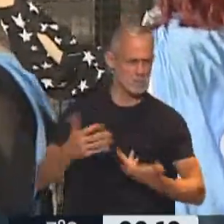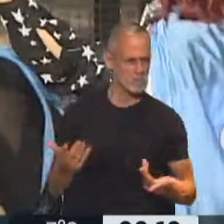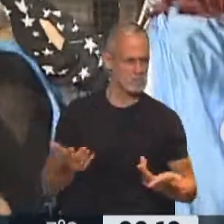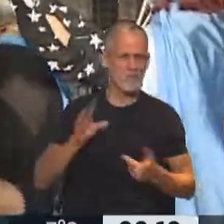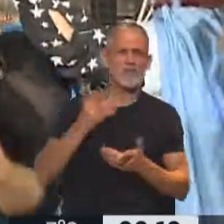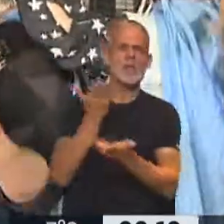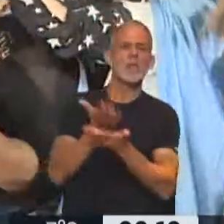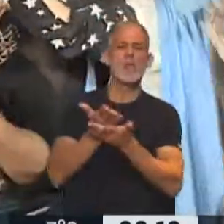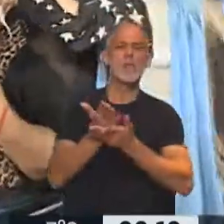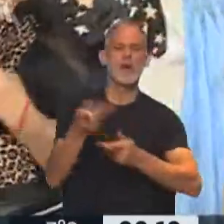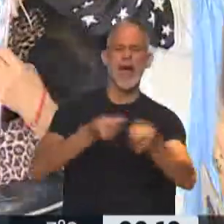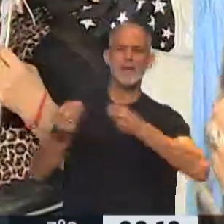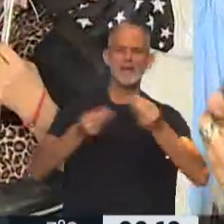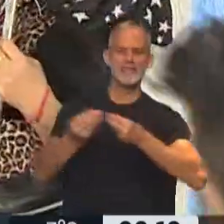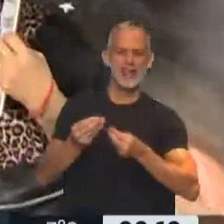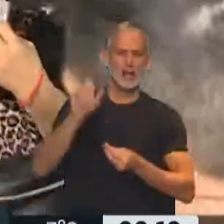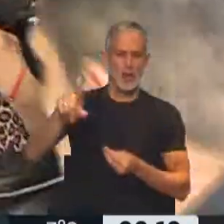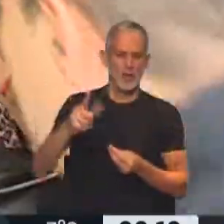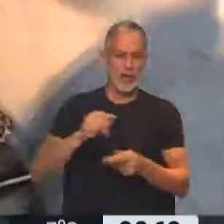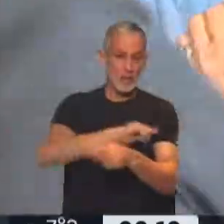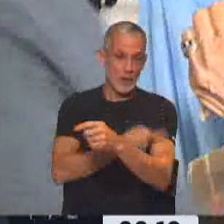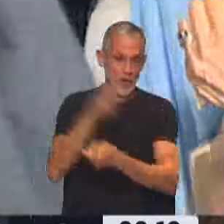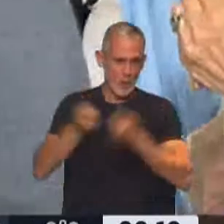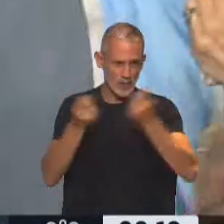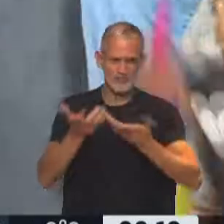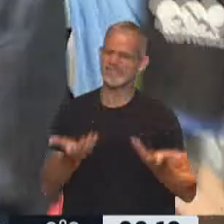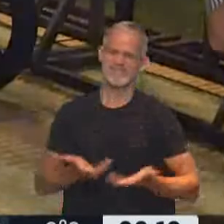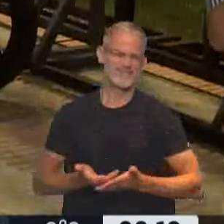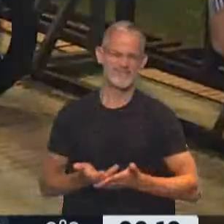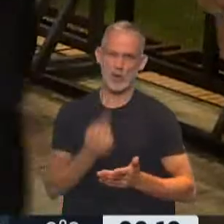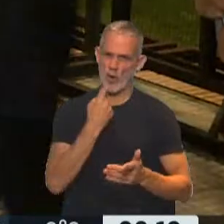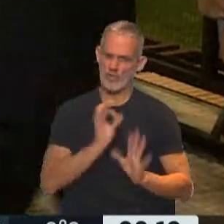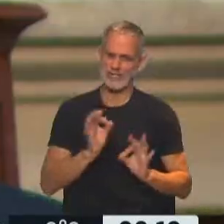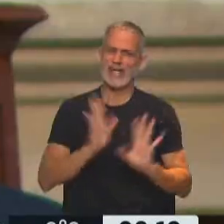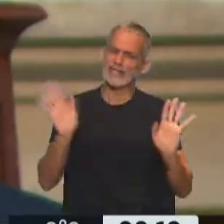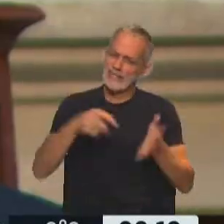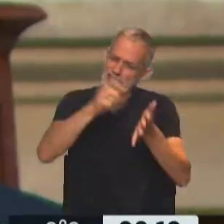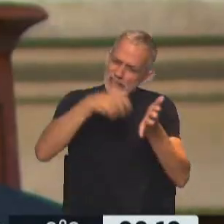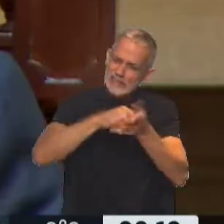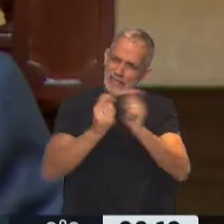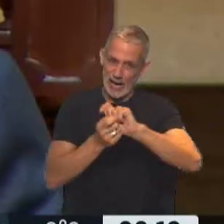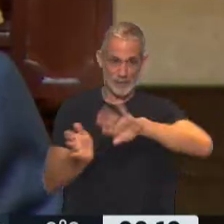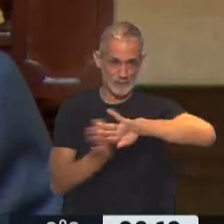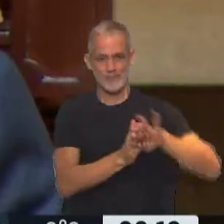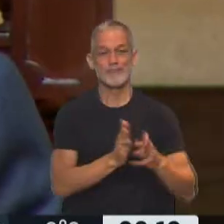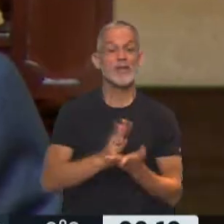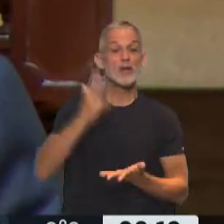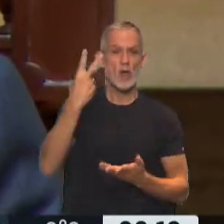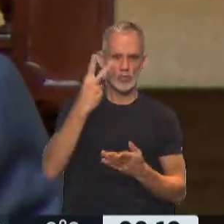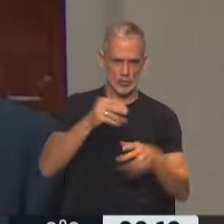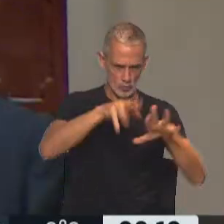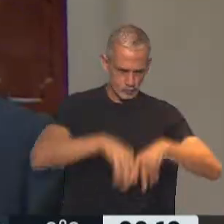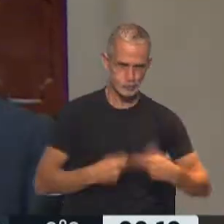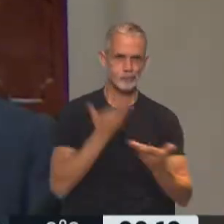proponga al administrador financiero del Poder Judicial. Entonces, todas esas cosas hay que corregirlas. Hice dos presentaciones, una